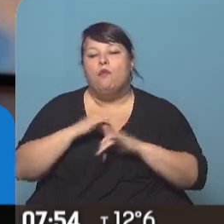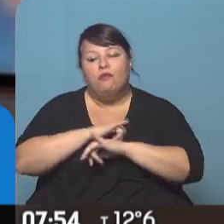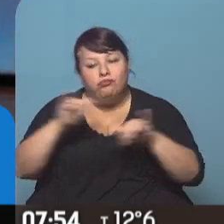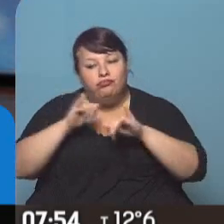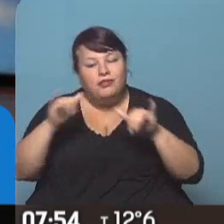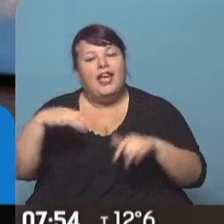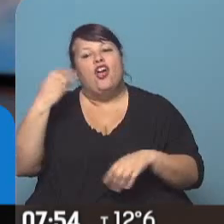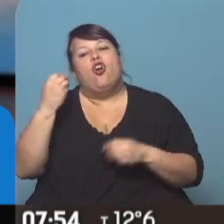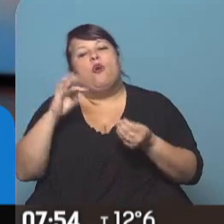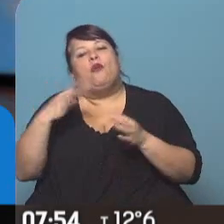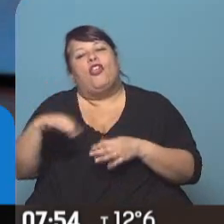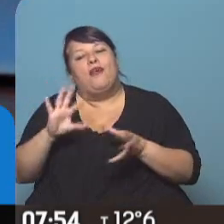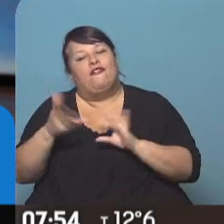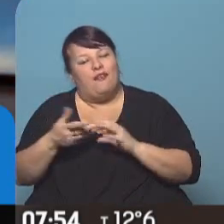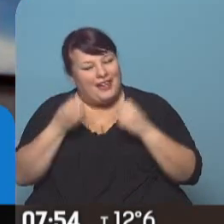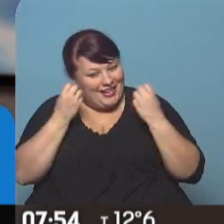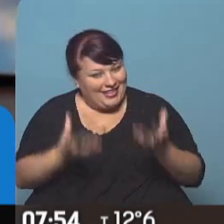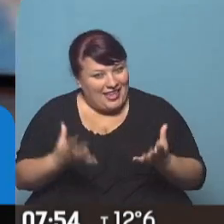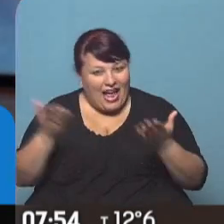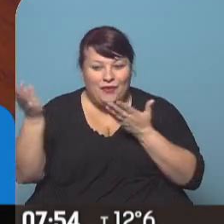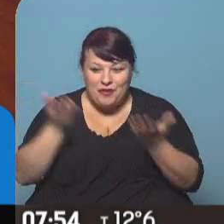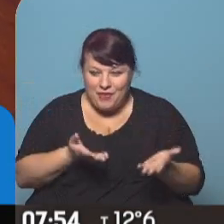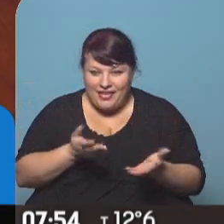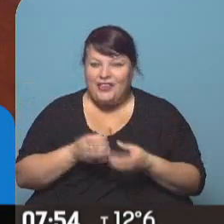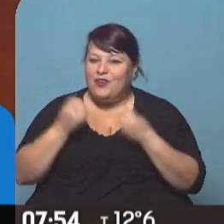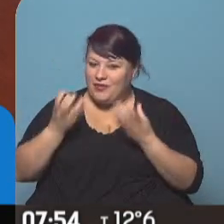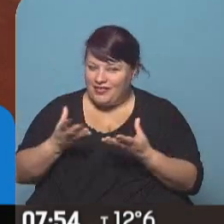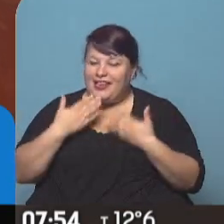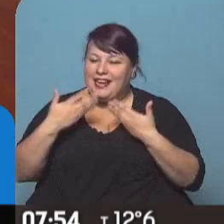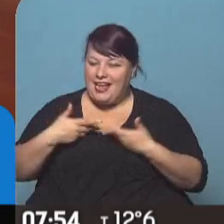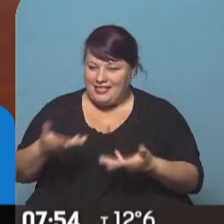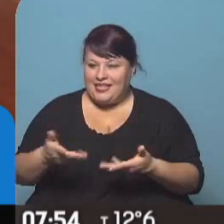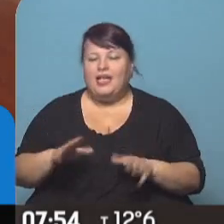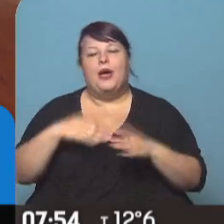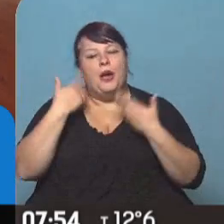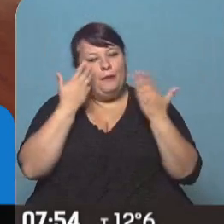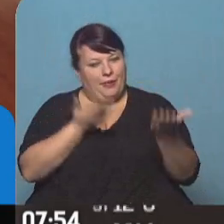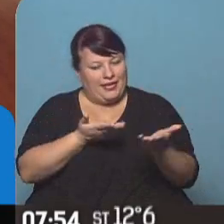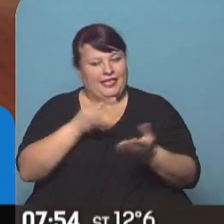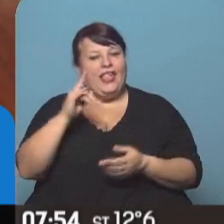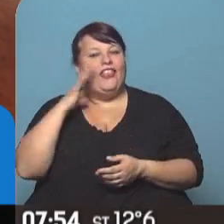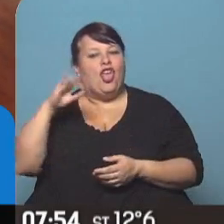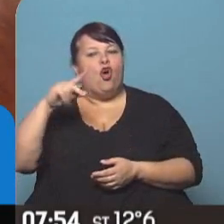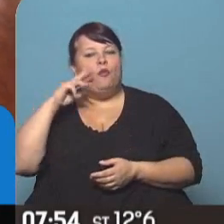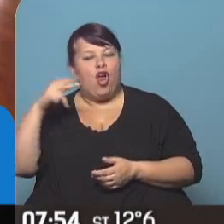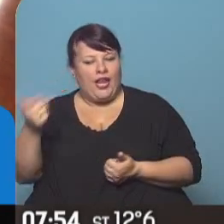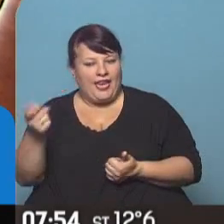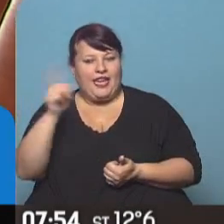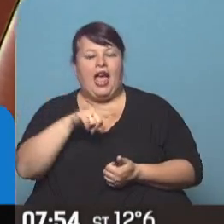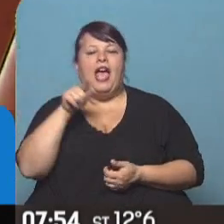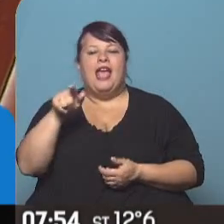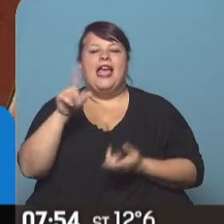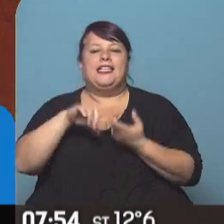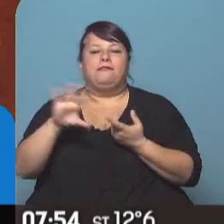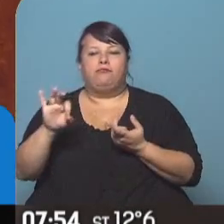cómo deberíamos hacer cómo les va bienvenidos con esto vamos a presentarlos diego molina es el